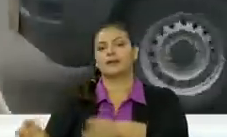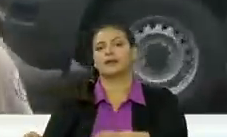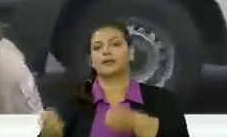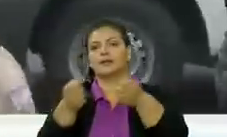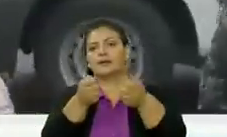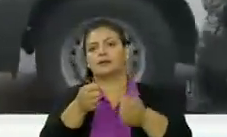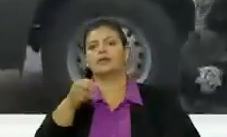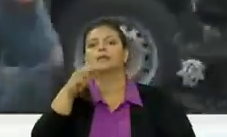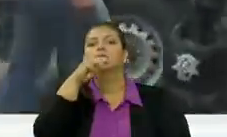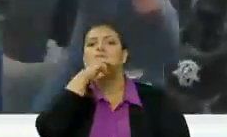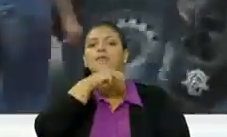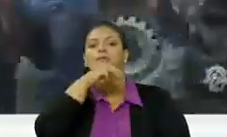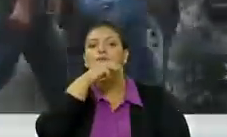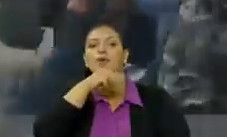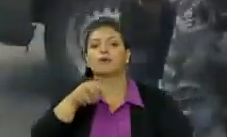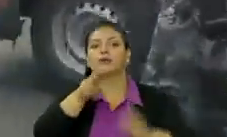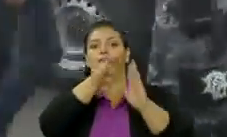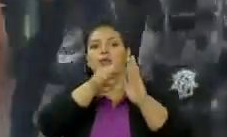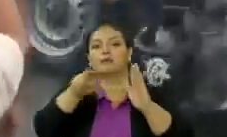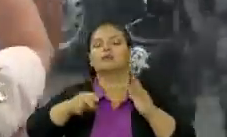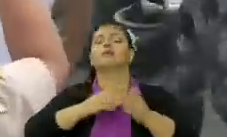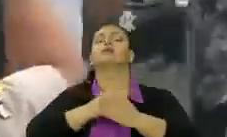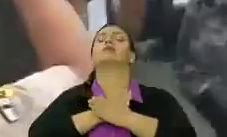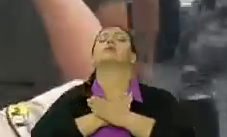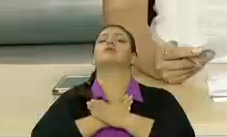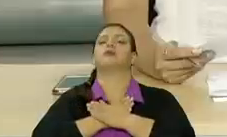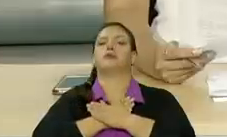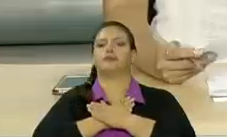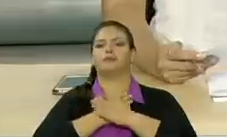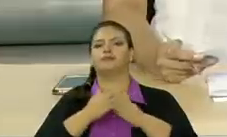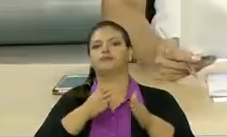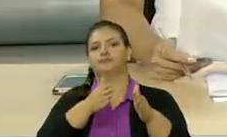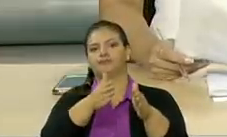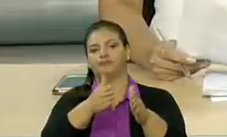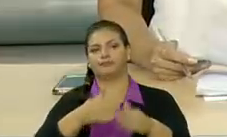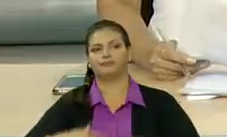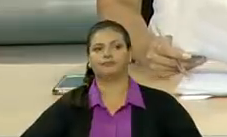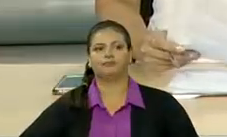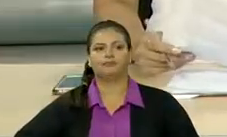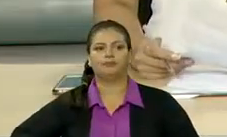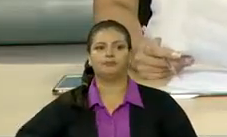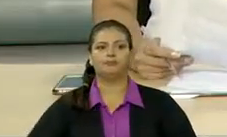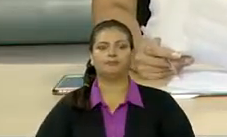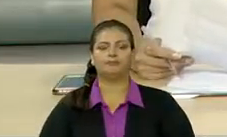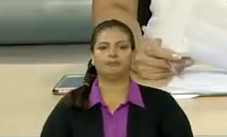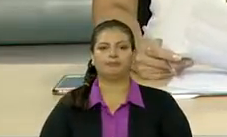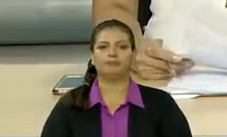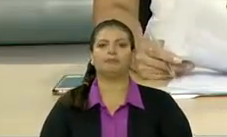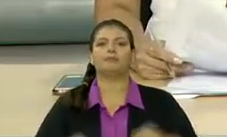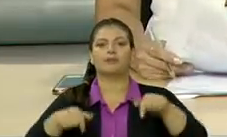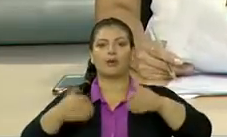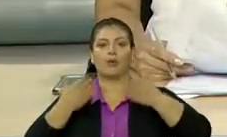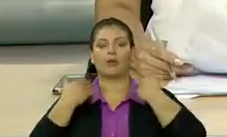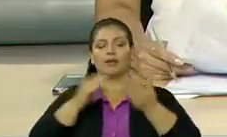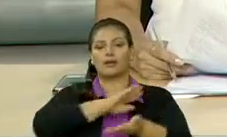ley. Informó Adriana Peralta. Sí. 2 buses de transportación